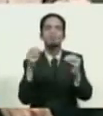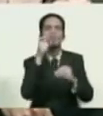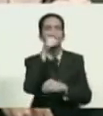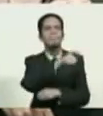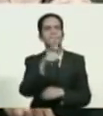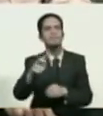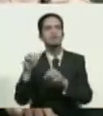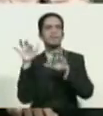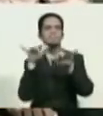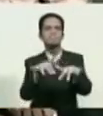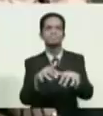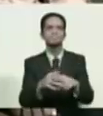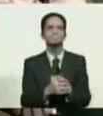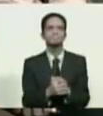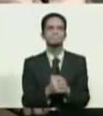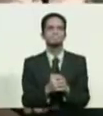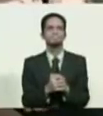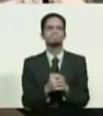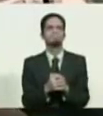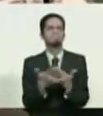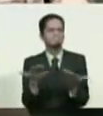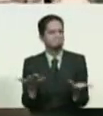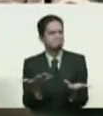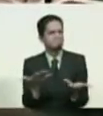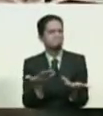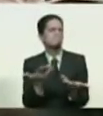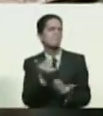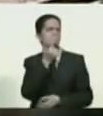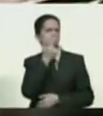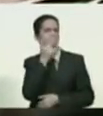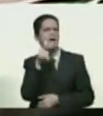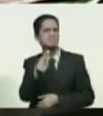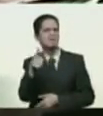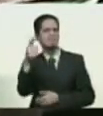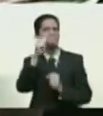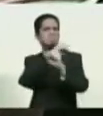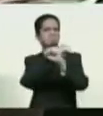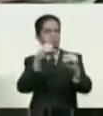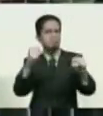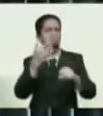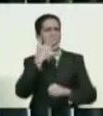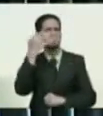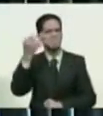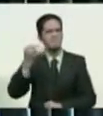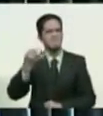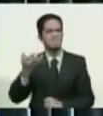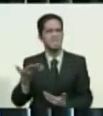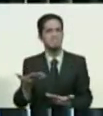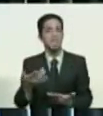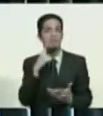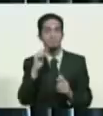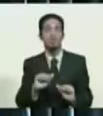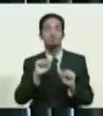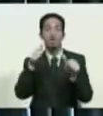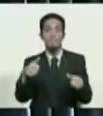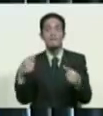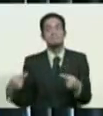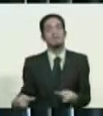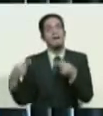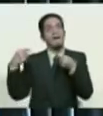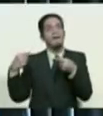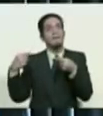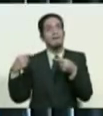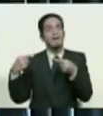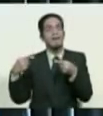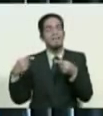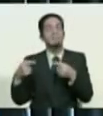Y bueno, ¿qué hubiera pasado si se hubiera desencadenado una guerra civil, que era lo que realmente estaba buscando el